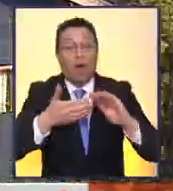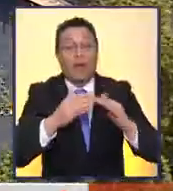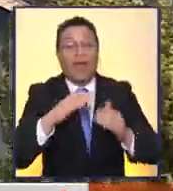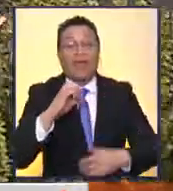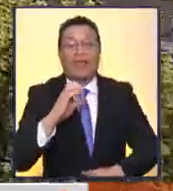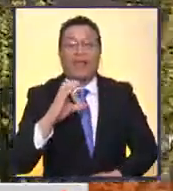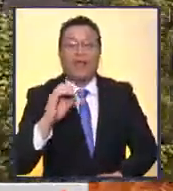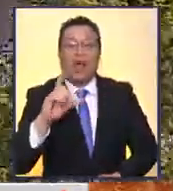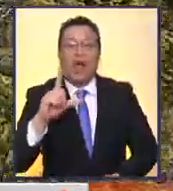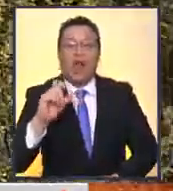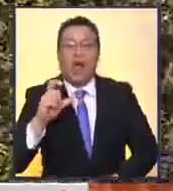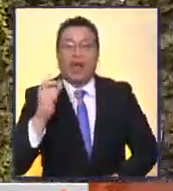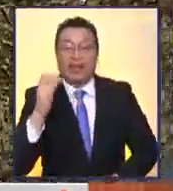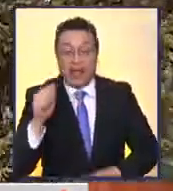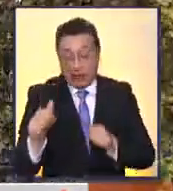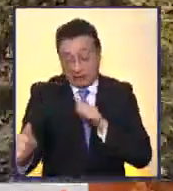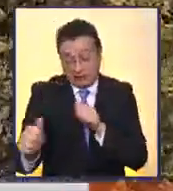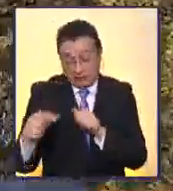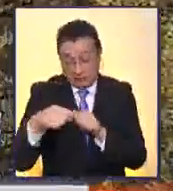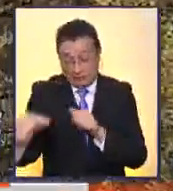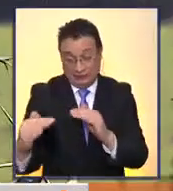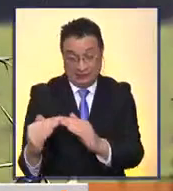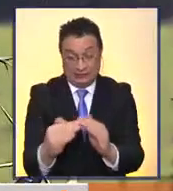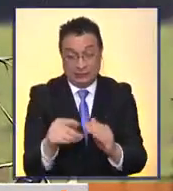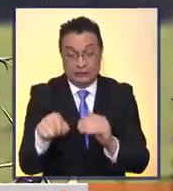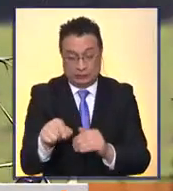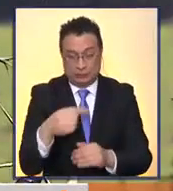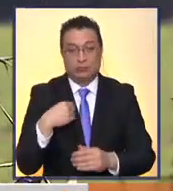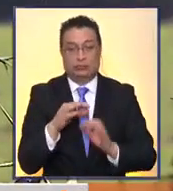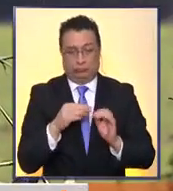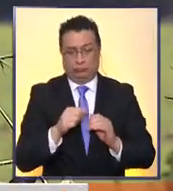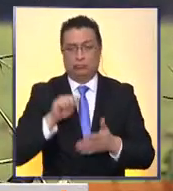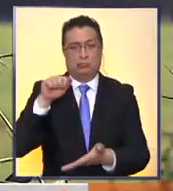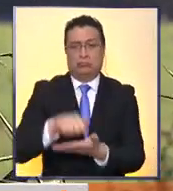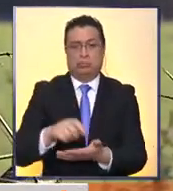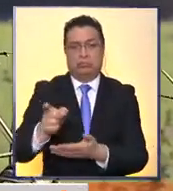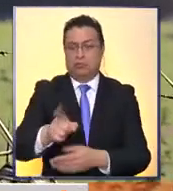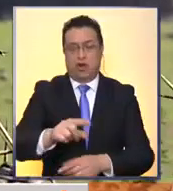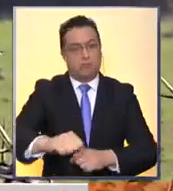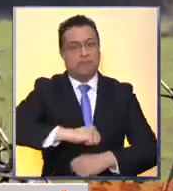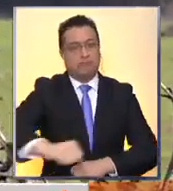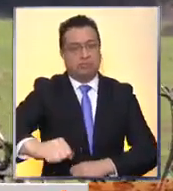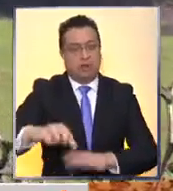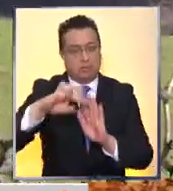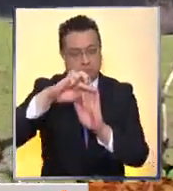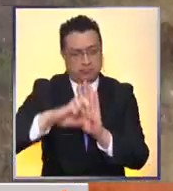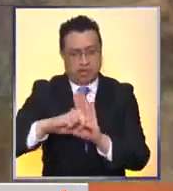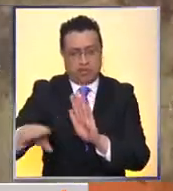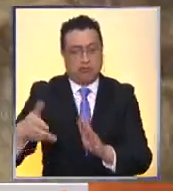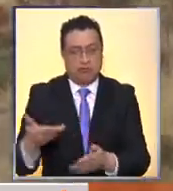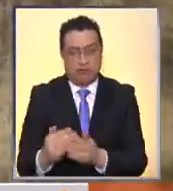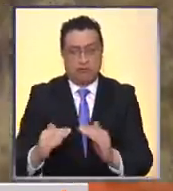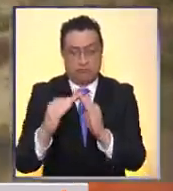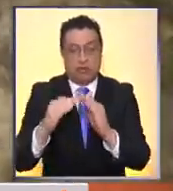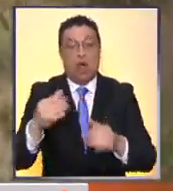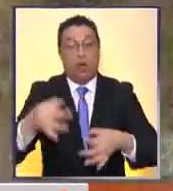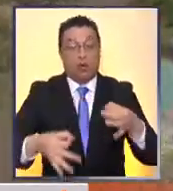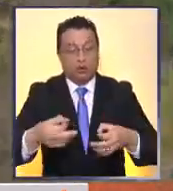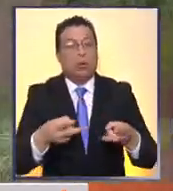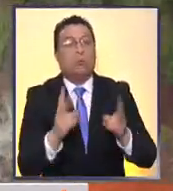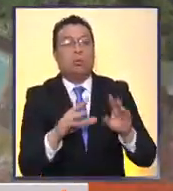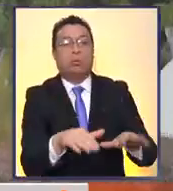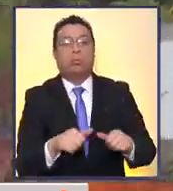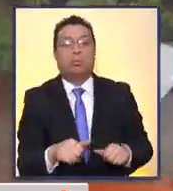se construirían las viviendas sociales, interpusieron un recurso para impedir el proyecto, lo que fue acogido por la justicia. Nos